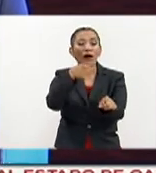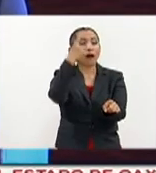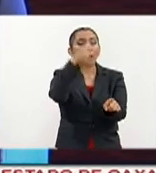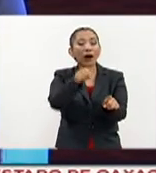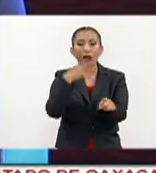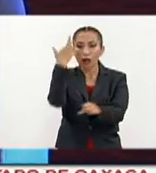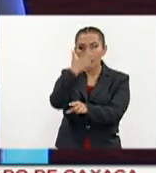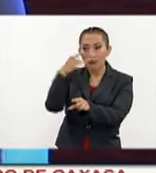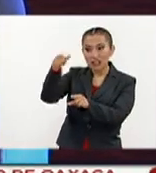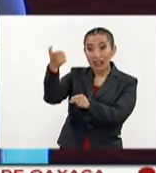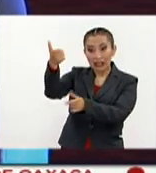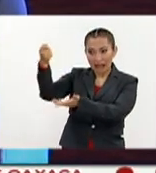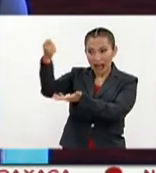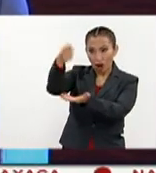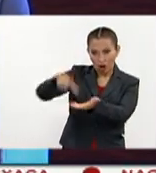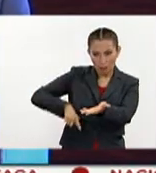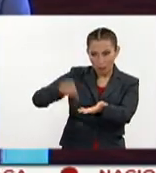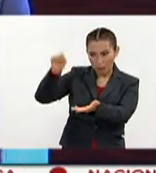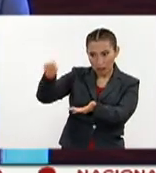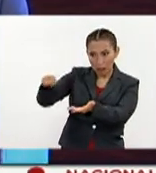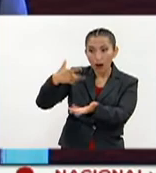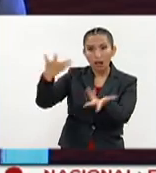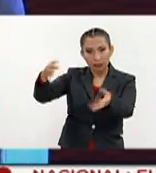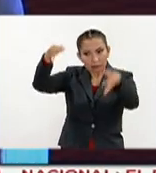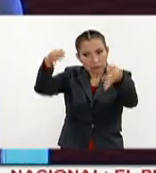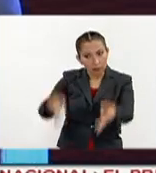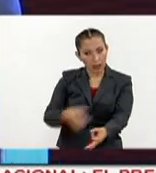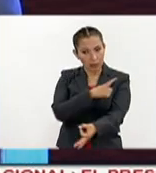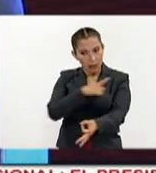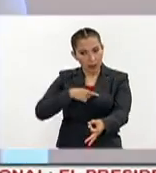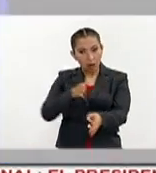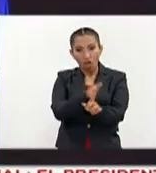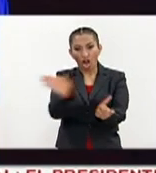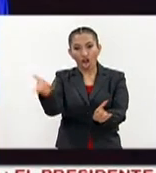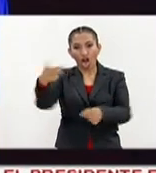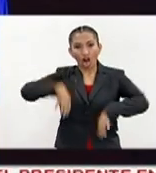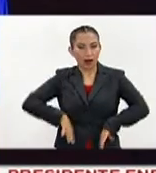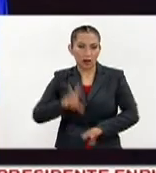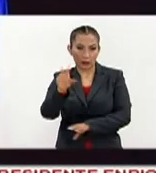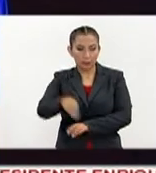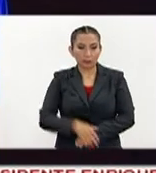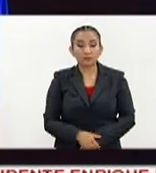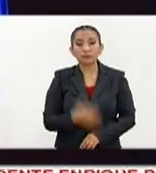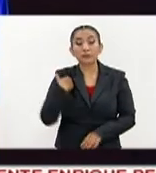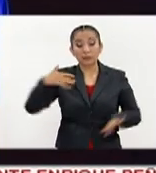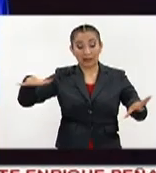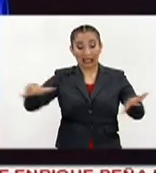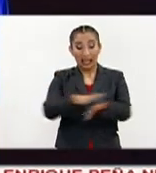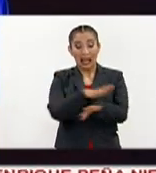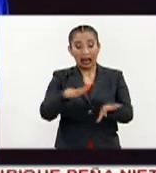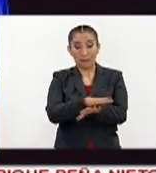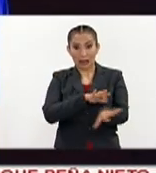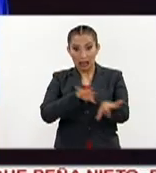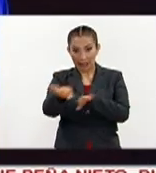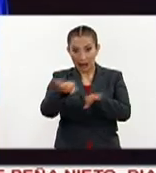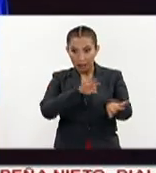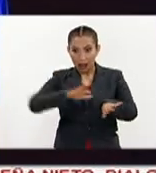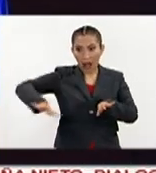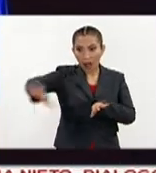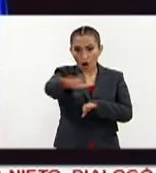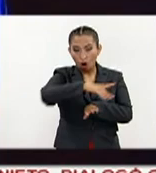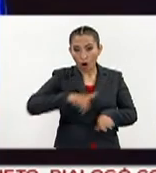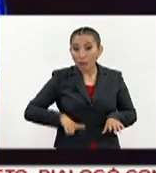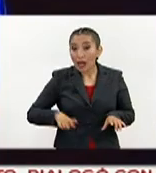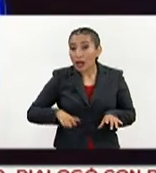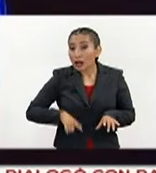de revisar que los recursos del Estado se ejerzan conforme a lo programado. Modificar la dinámica nacional